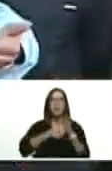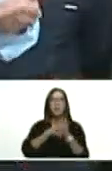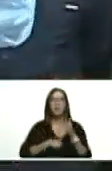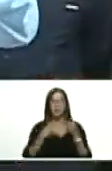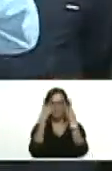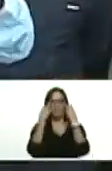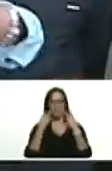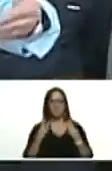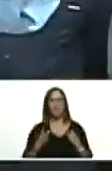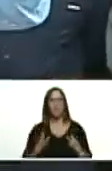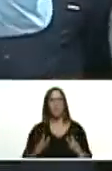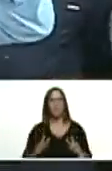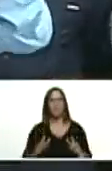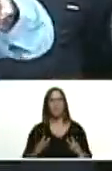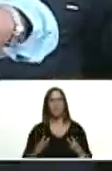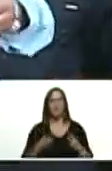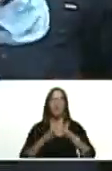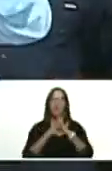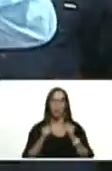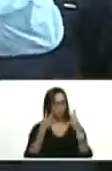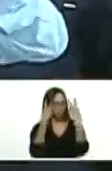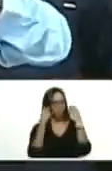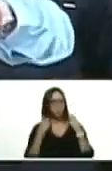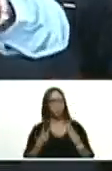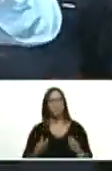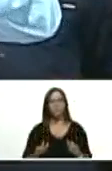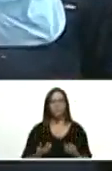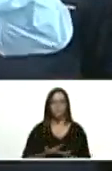revisémonos. Todos revisémonos.